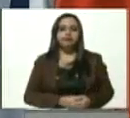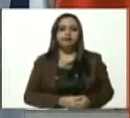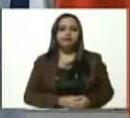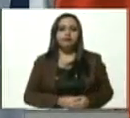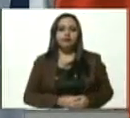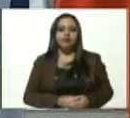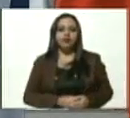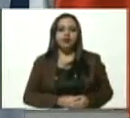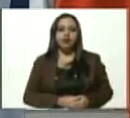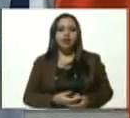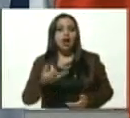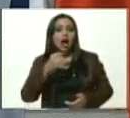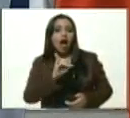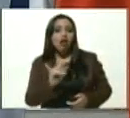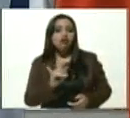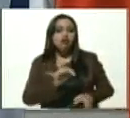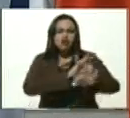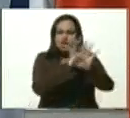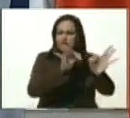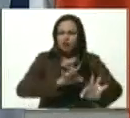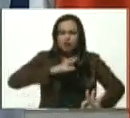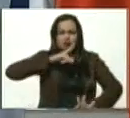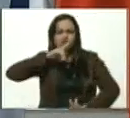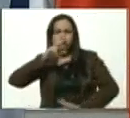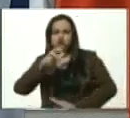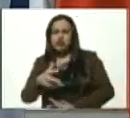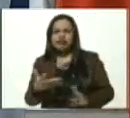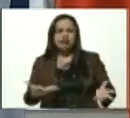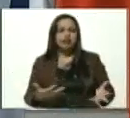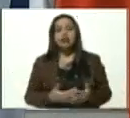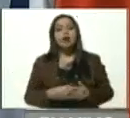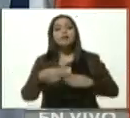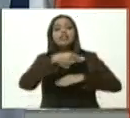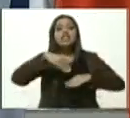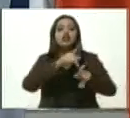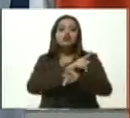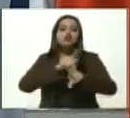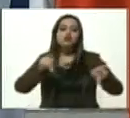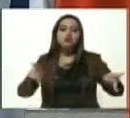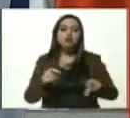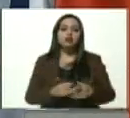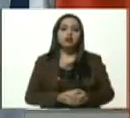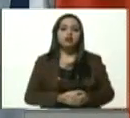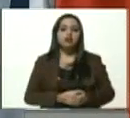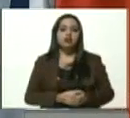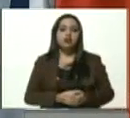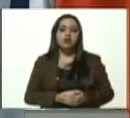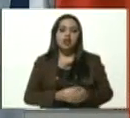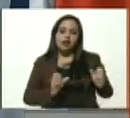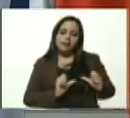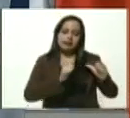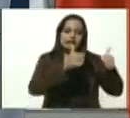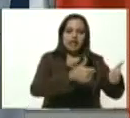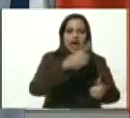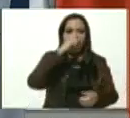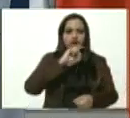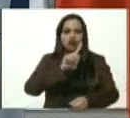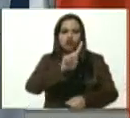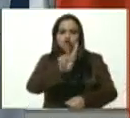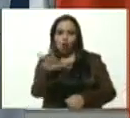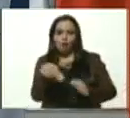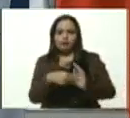acción desproporcionada que el Ministerio Público a partir del año